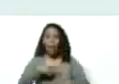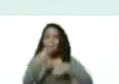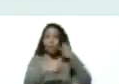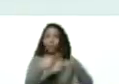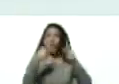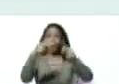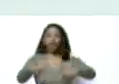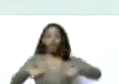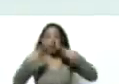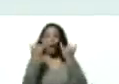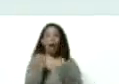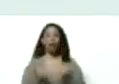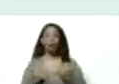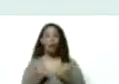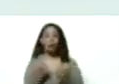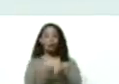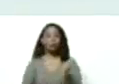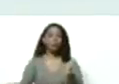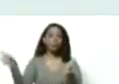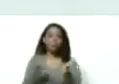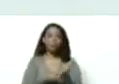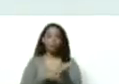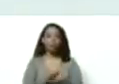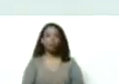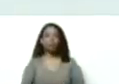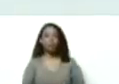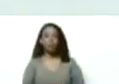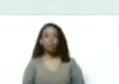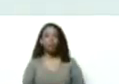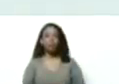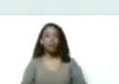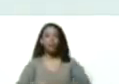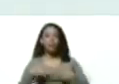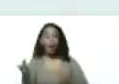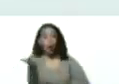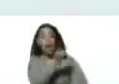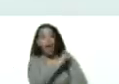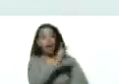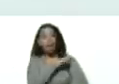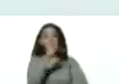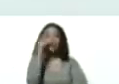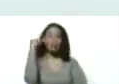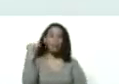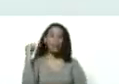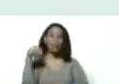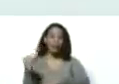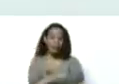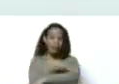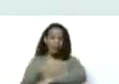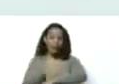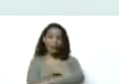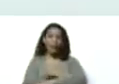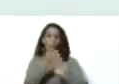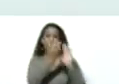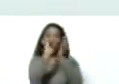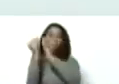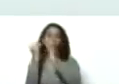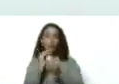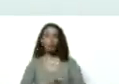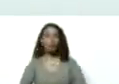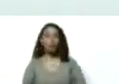renovación y re-legitimación de los jefes y jefas de calle, comunidad